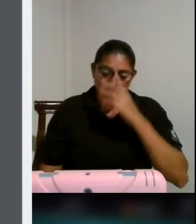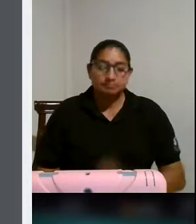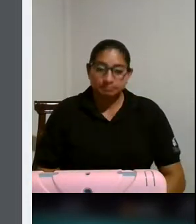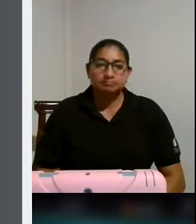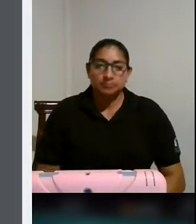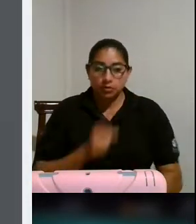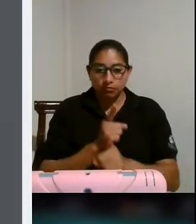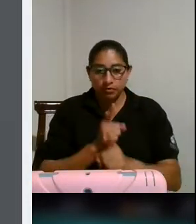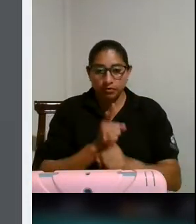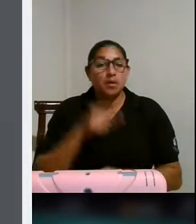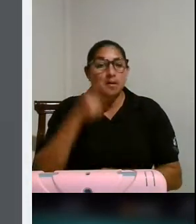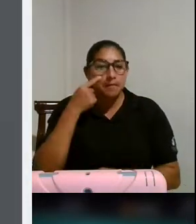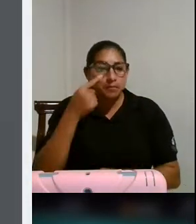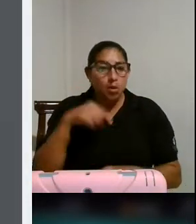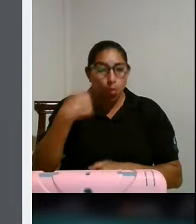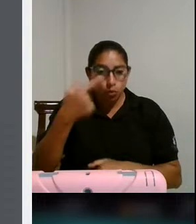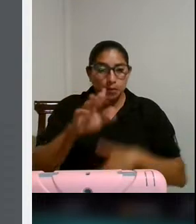aquí.